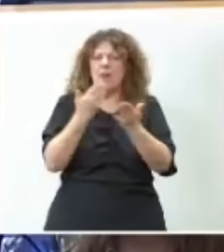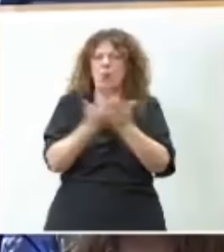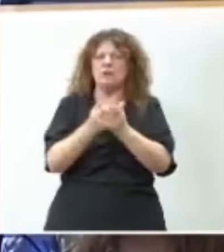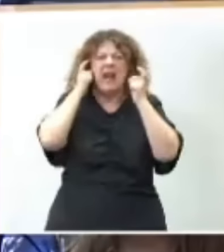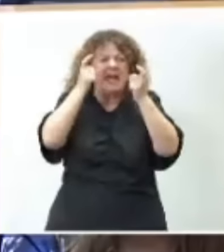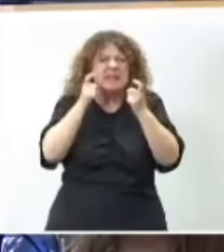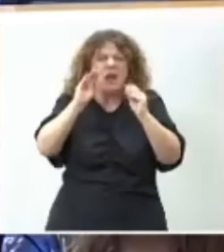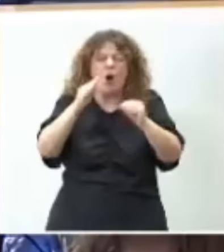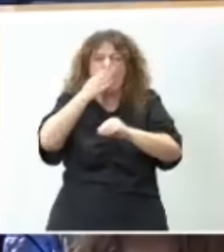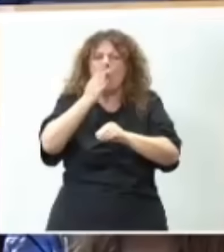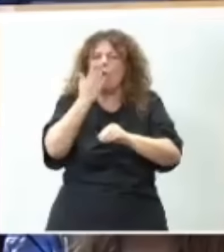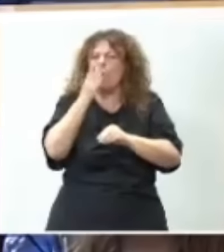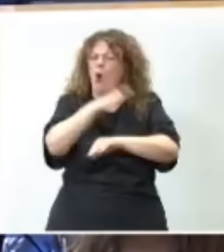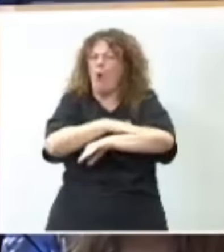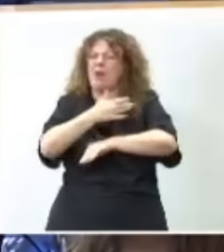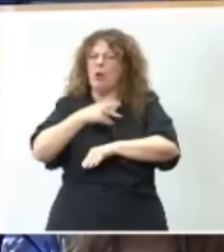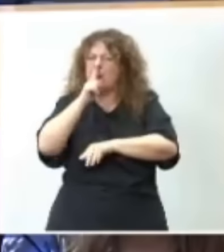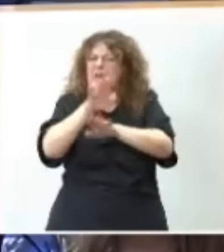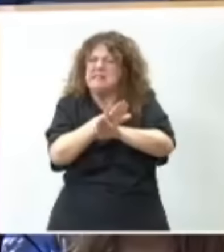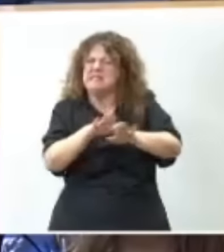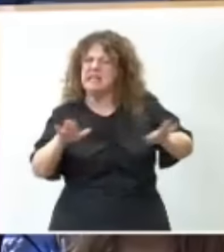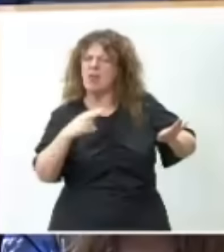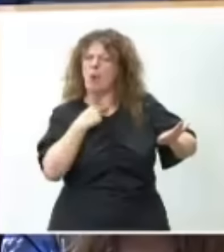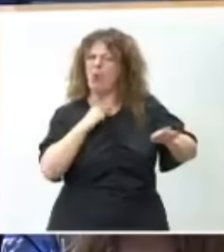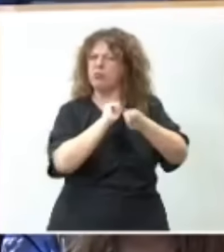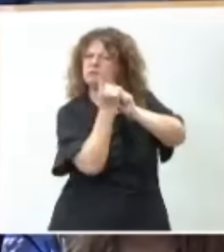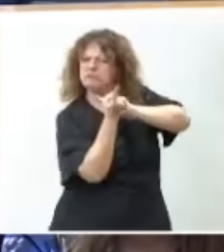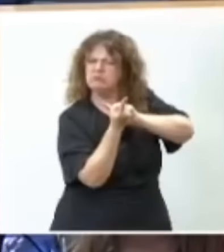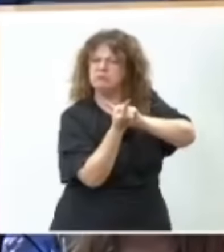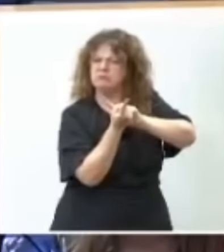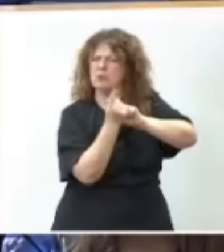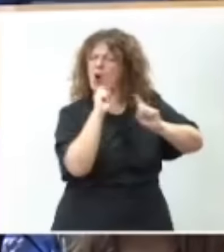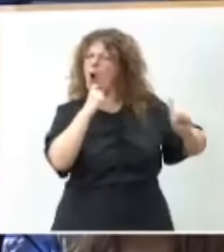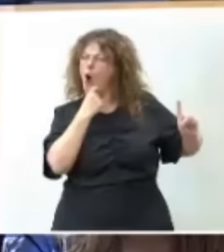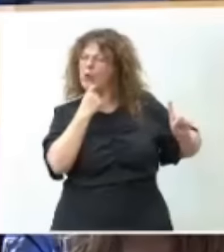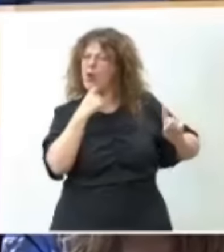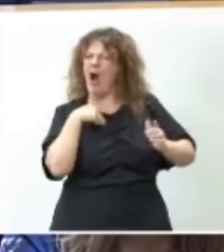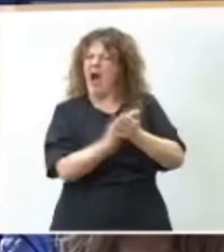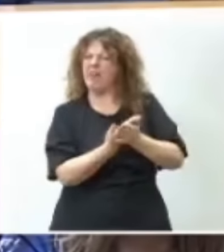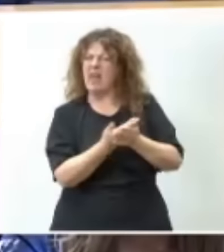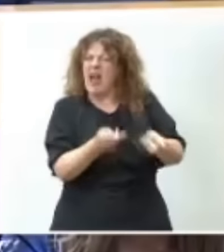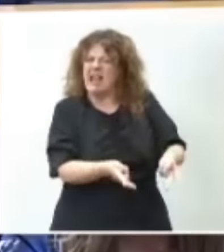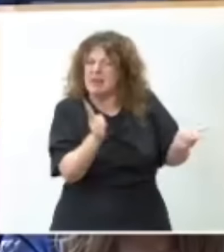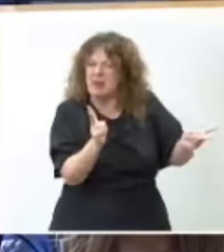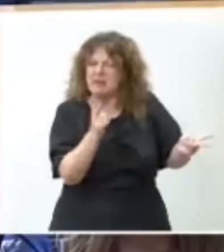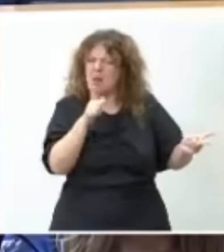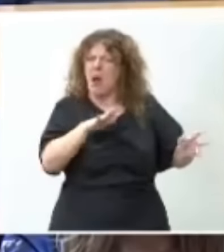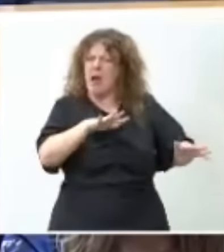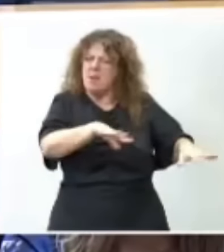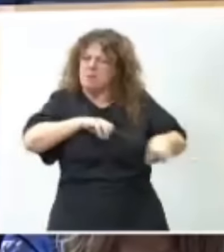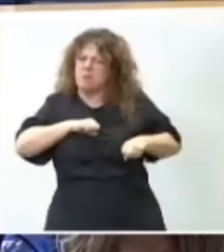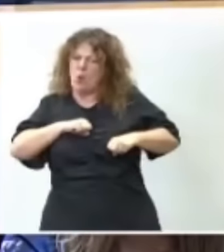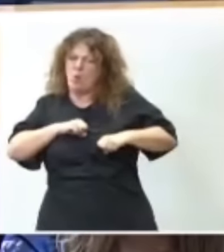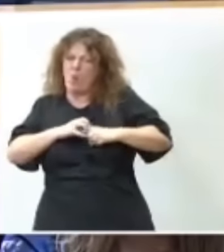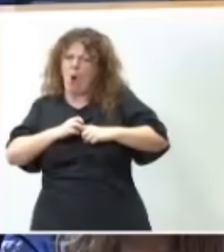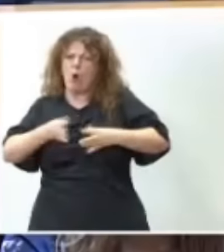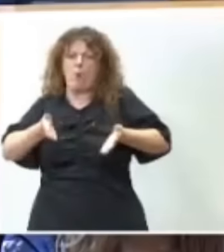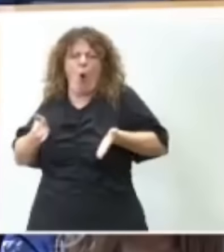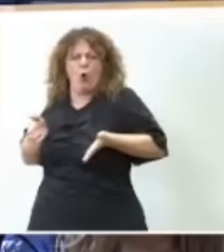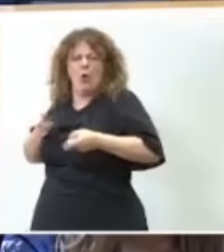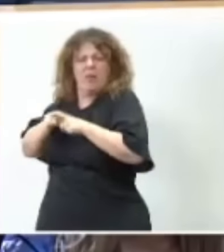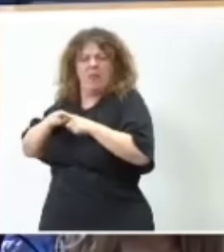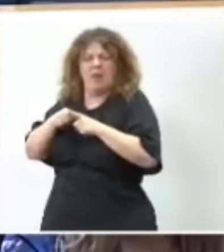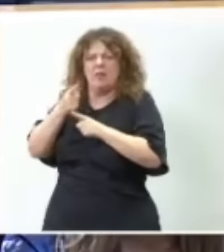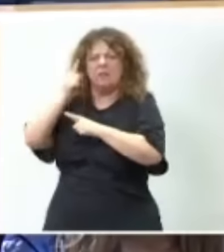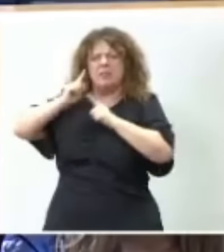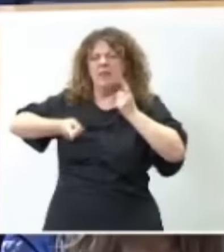intentar silenciar cualquier voz disidente? ¿No es acaso un odio hacia la libertad querer monopolizar el discurso público?